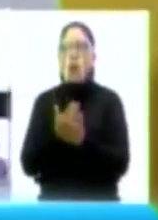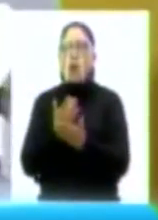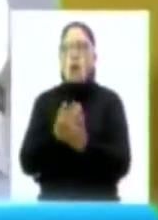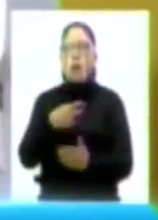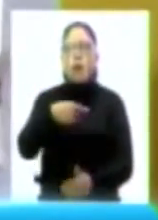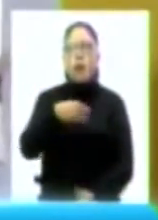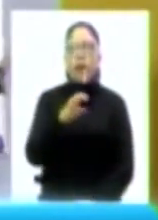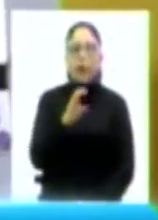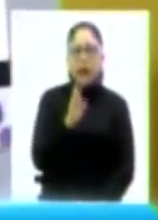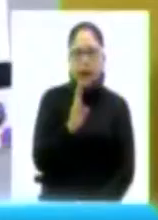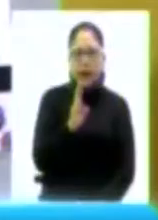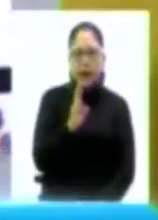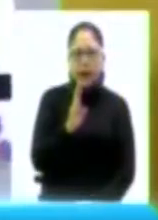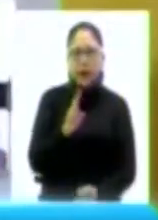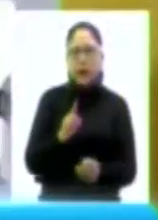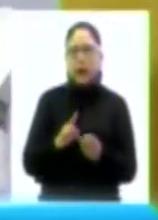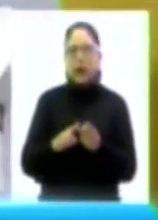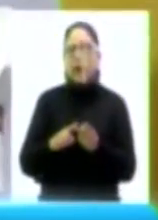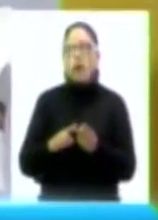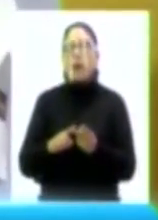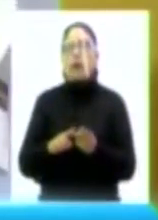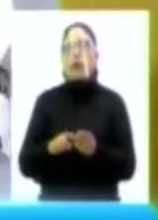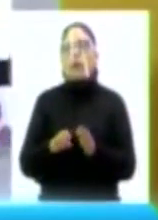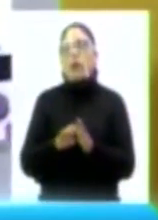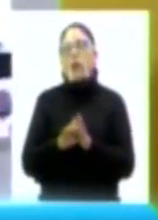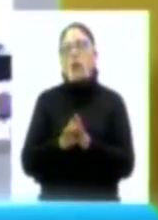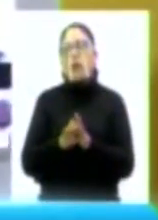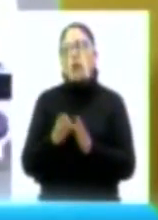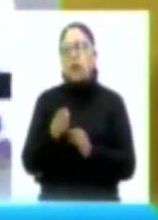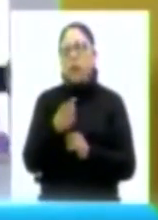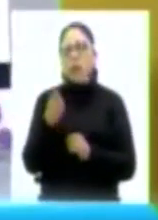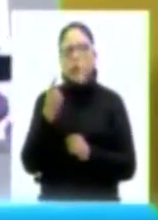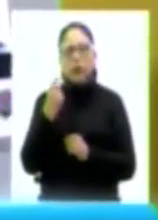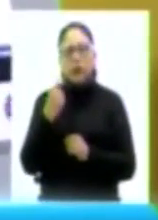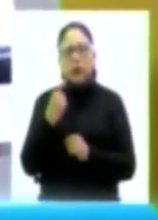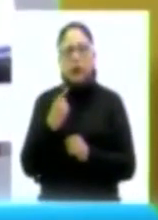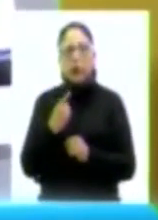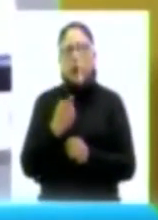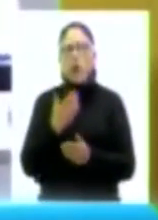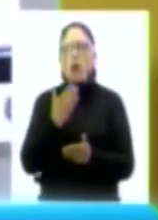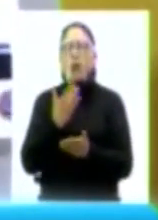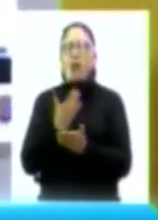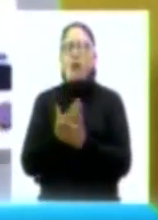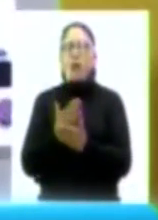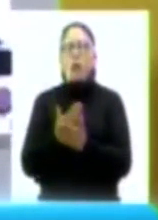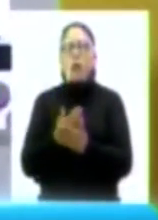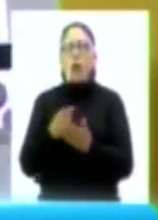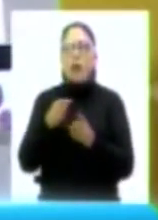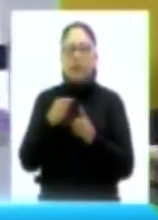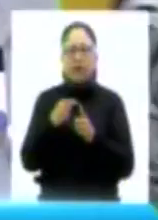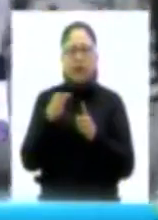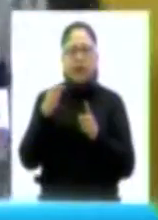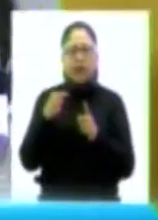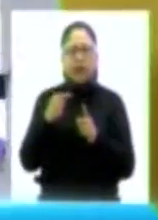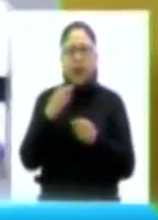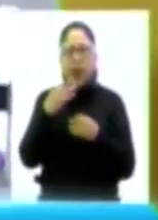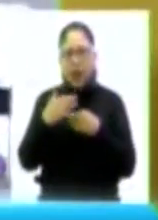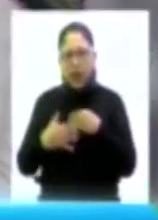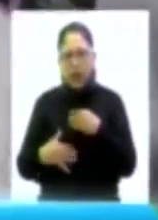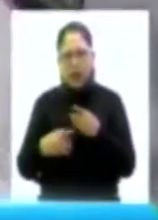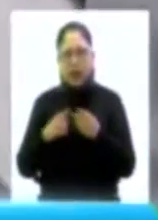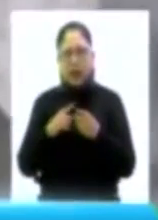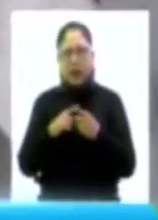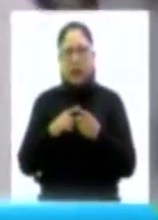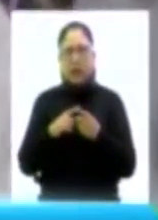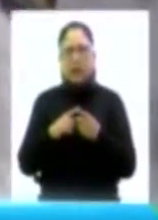pruebas rápidas carecen. Por ejemplo, ustedes saben que se hacía la pruebita con sangre, nos veían los